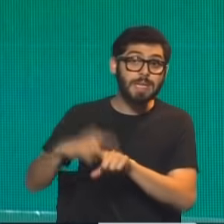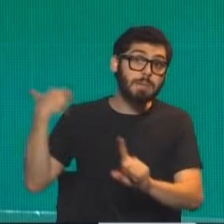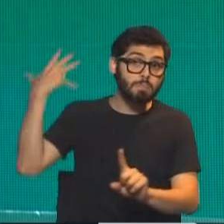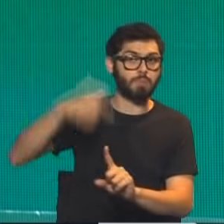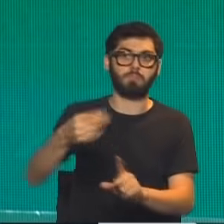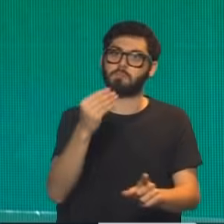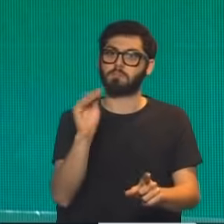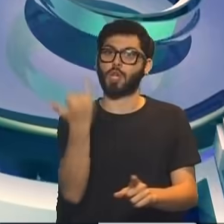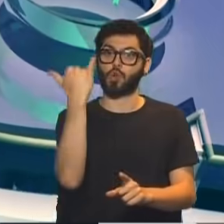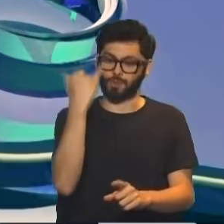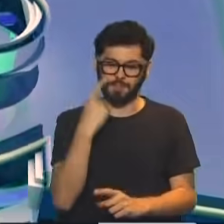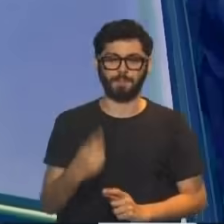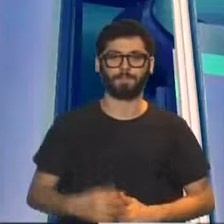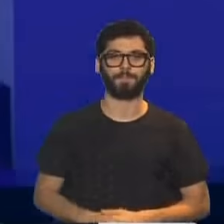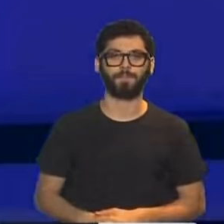vemos.